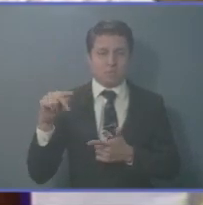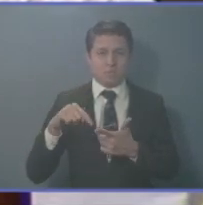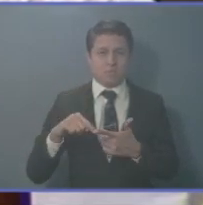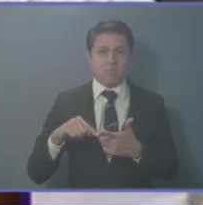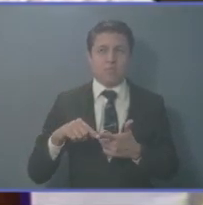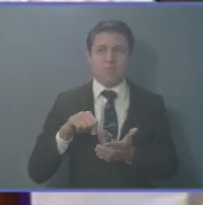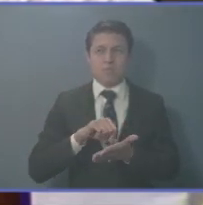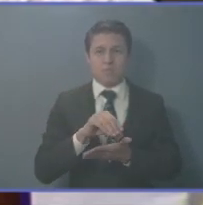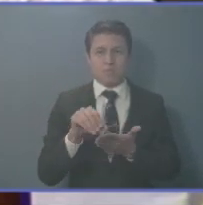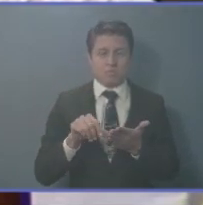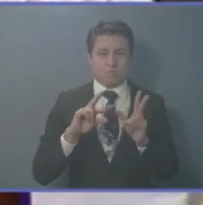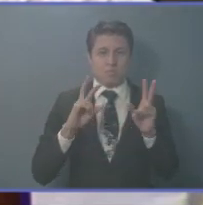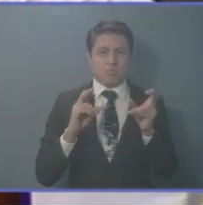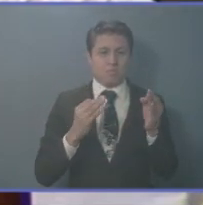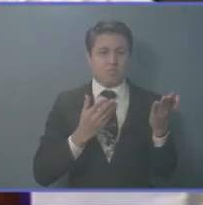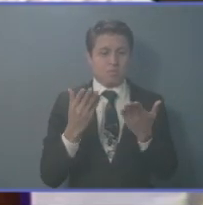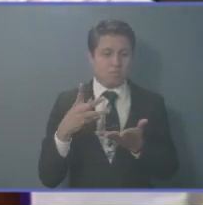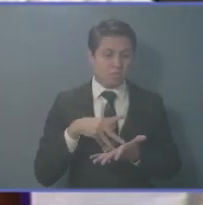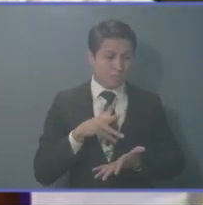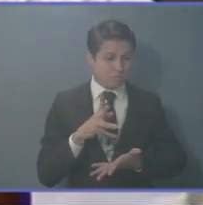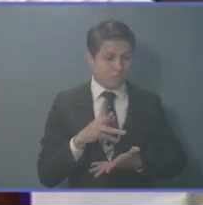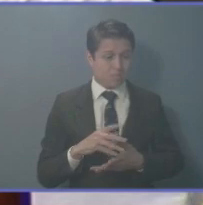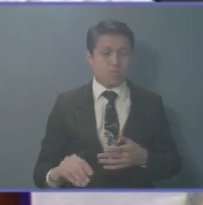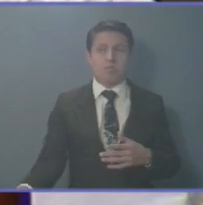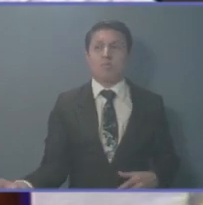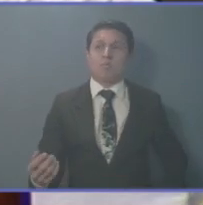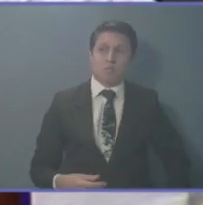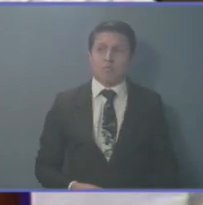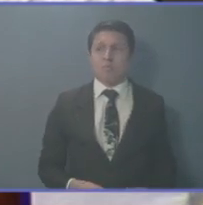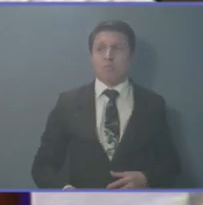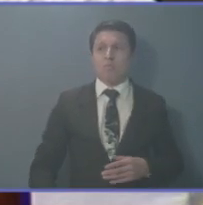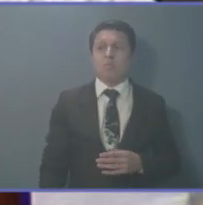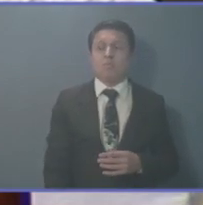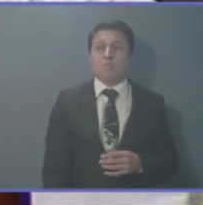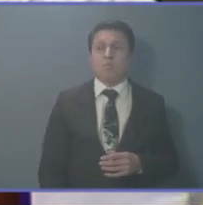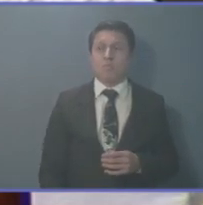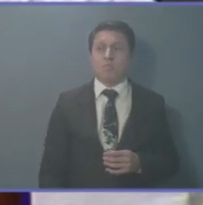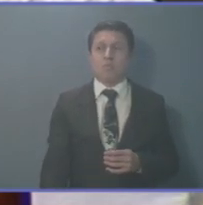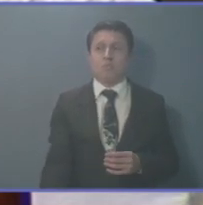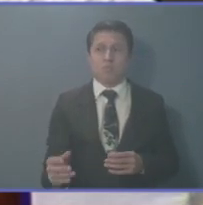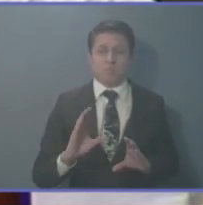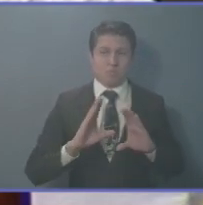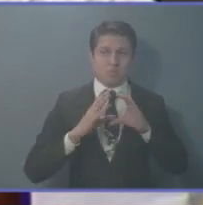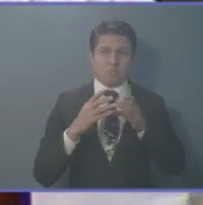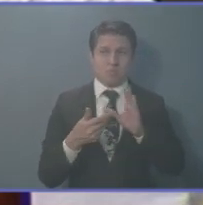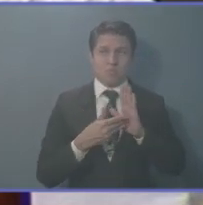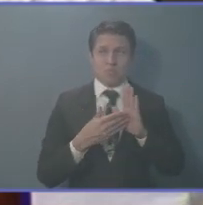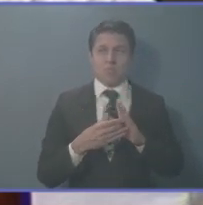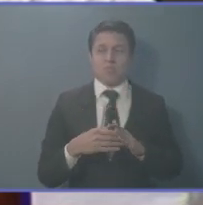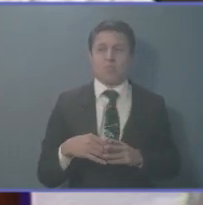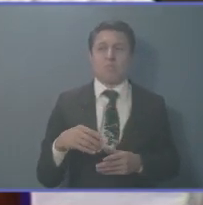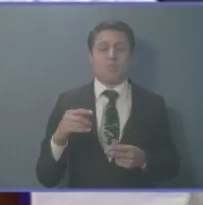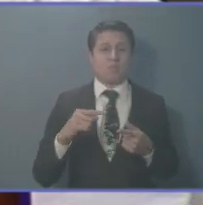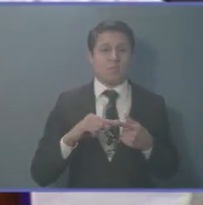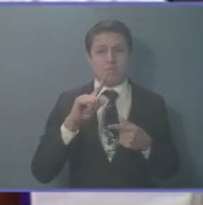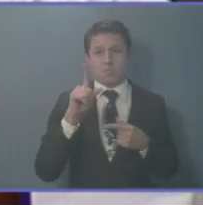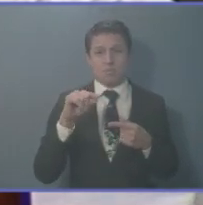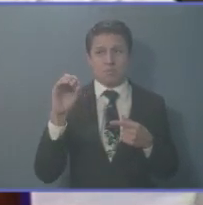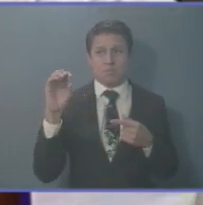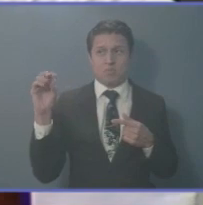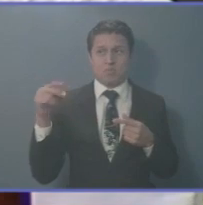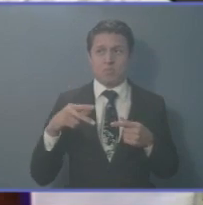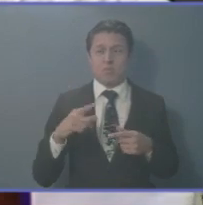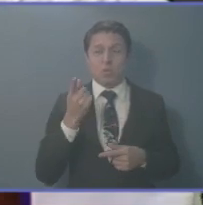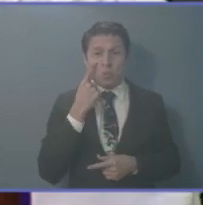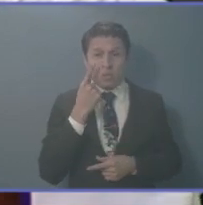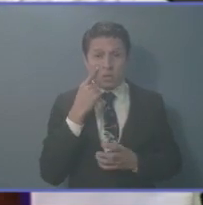en relación con los servicios públicos que prestan, Comisión Internacional contra la Impunidad de El Salvador, Zoológico Nacional en relación al mantenimiento y cuidado